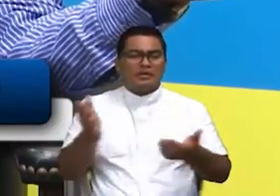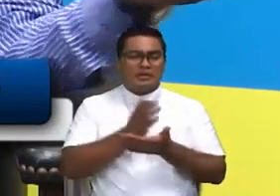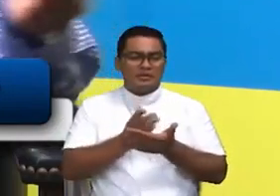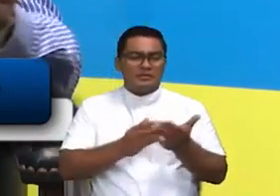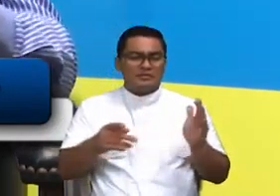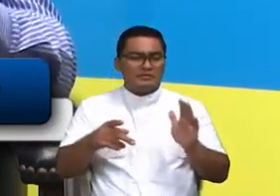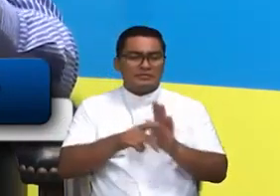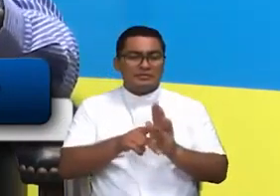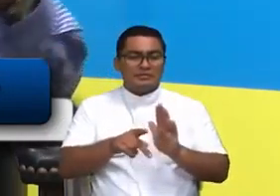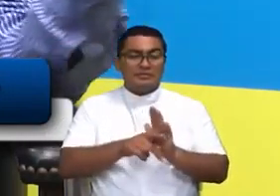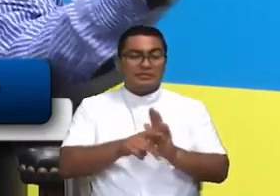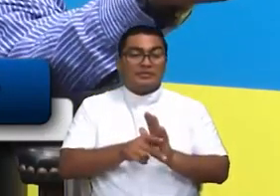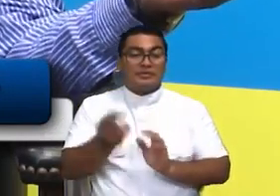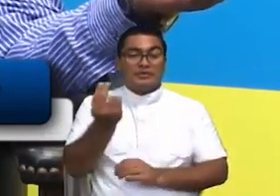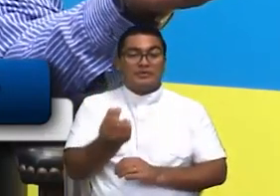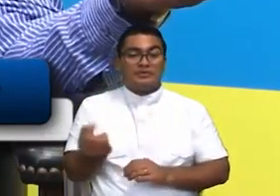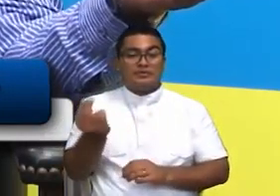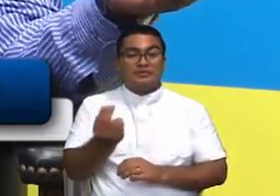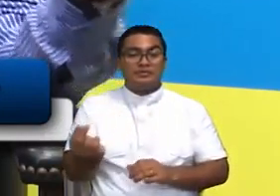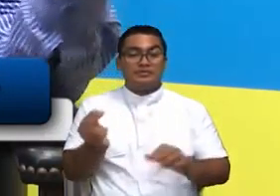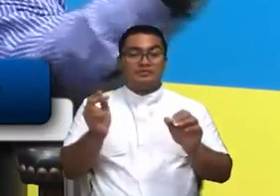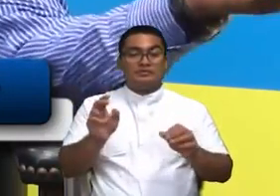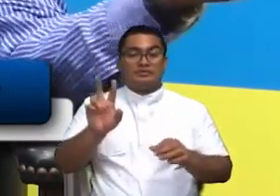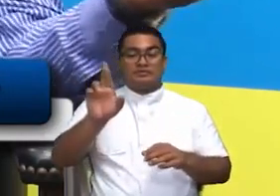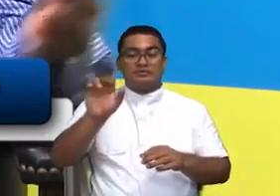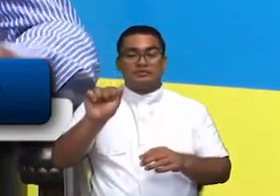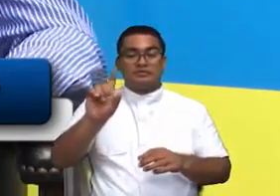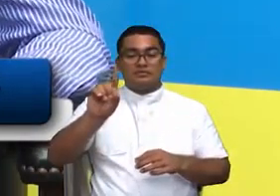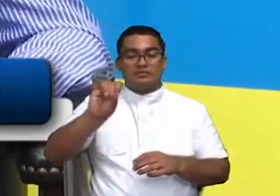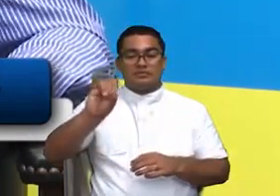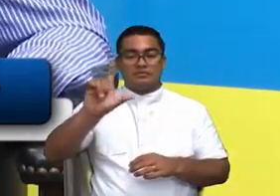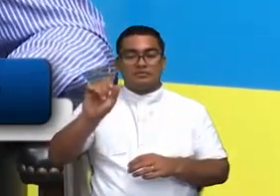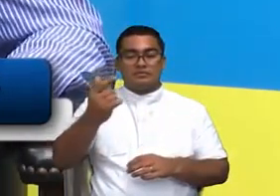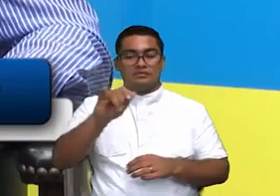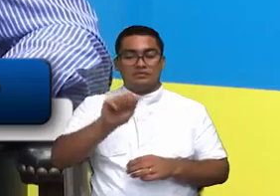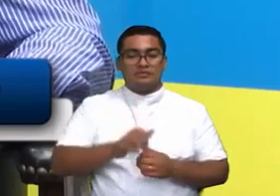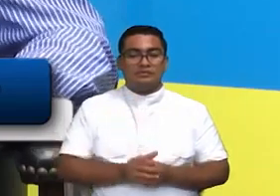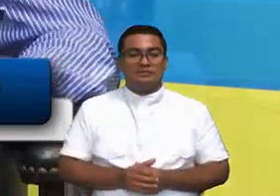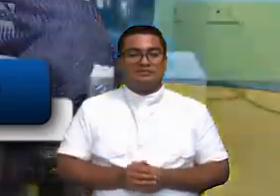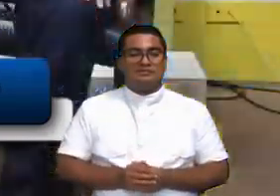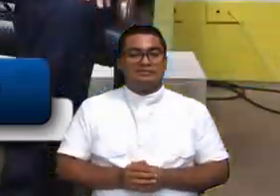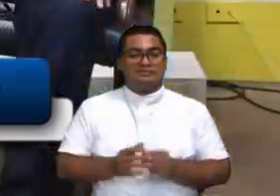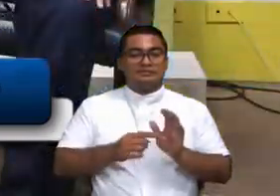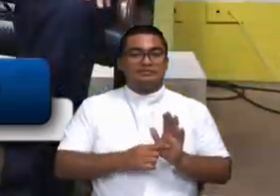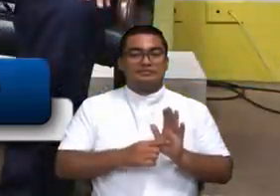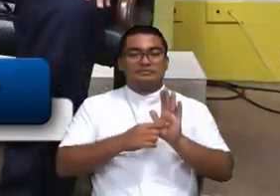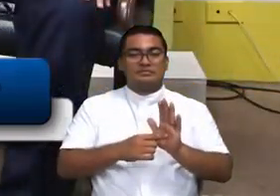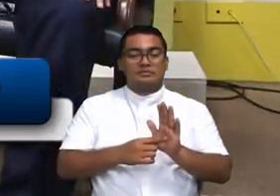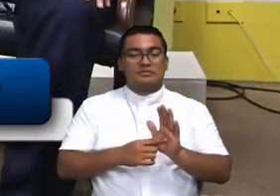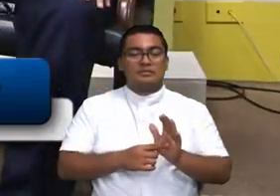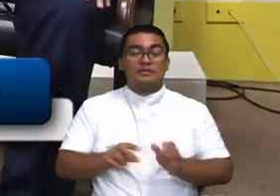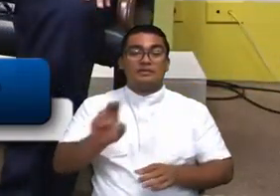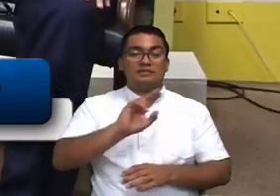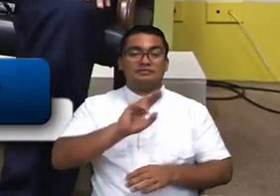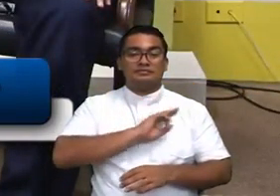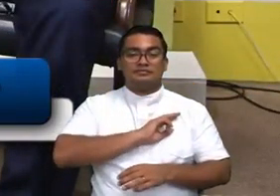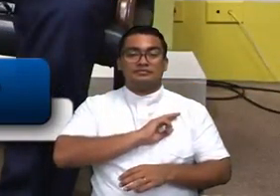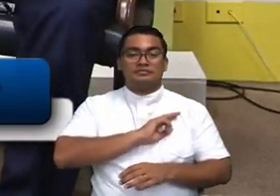para el uso de la radiología en pacientes? Así es. Por ejemplo, podemos decir que hay